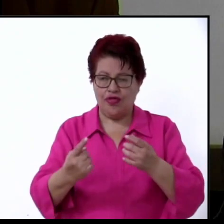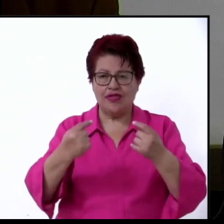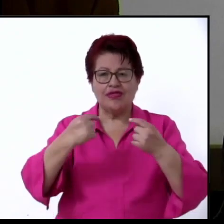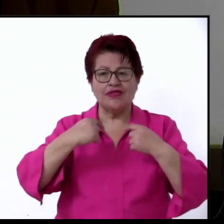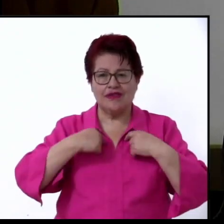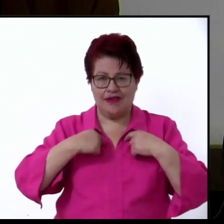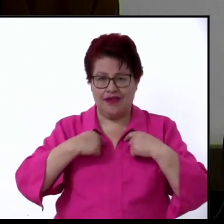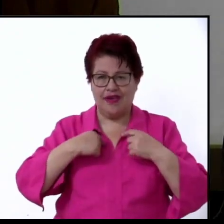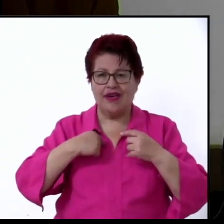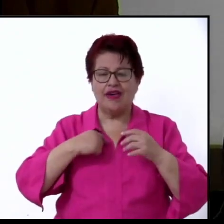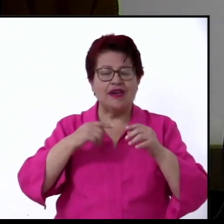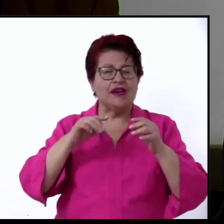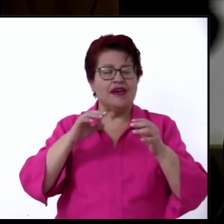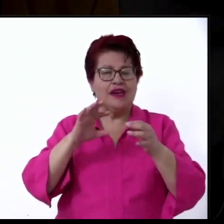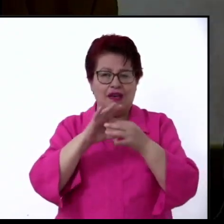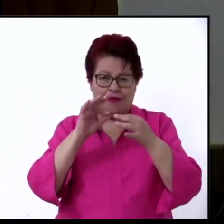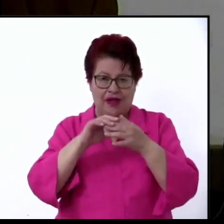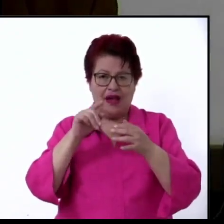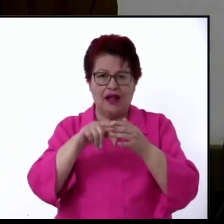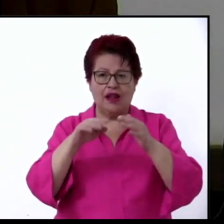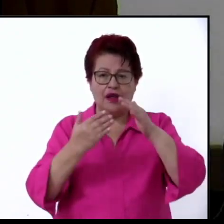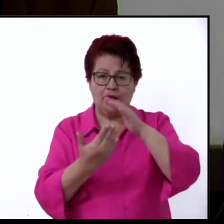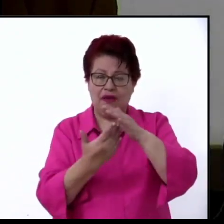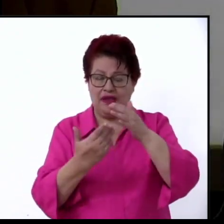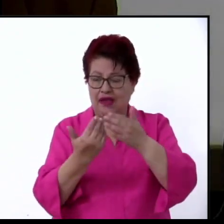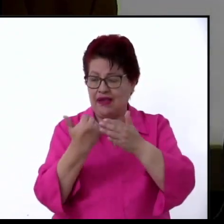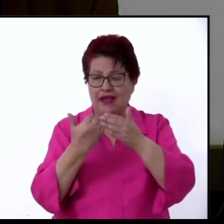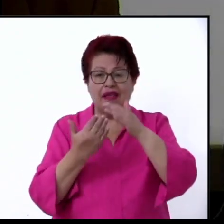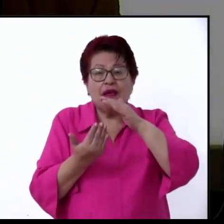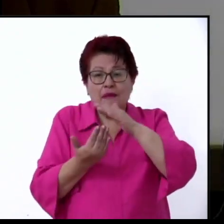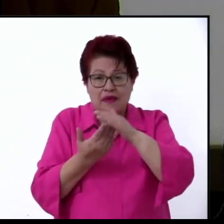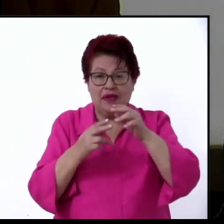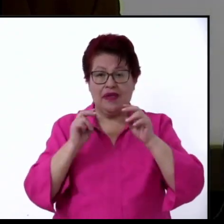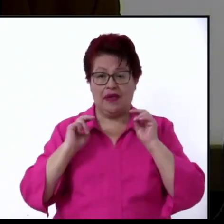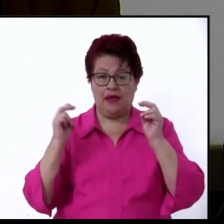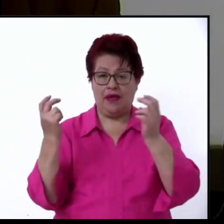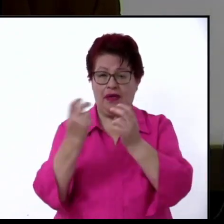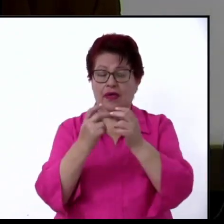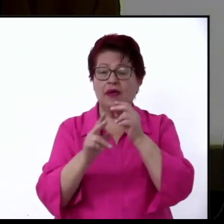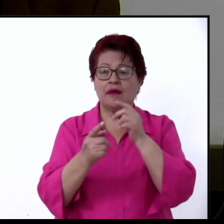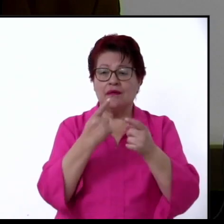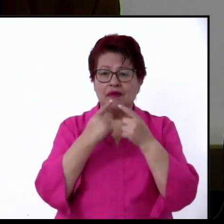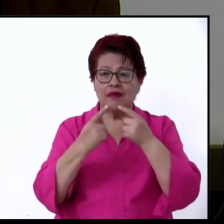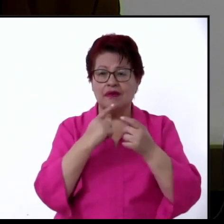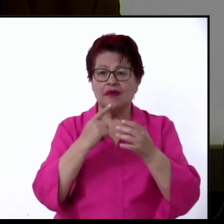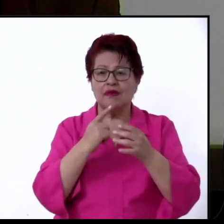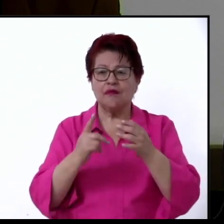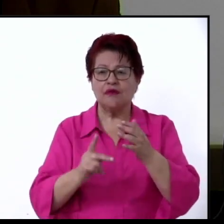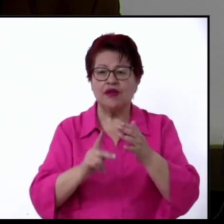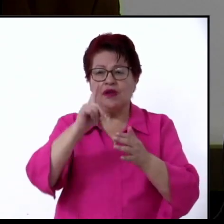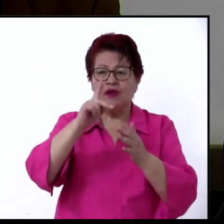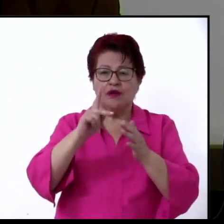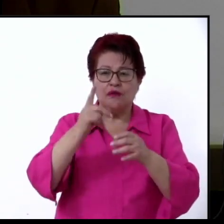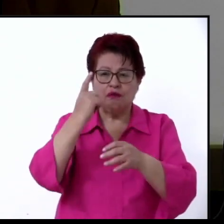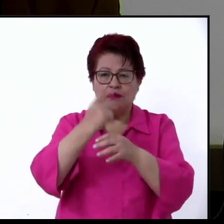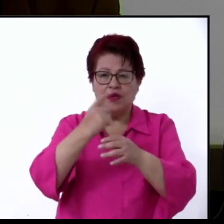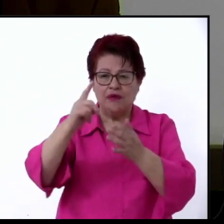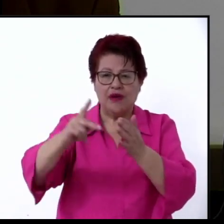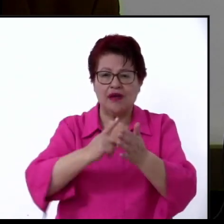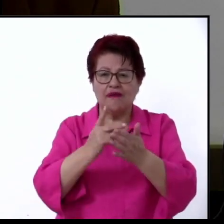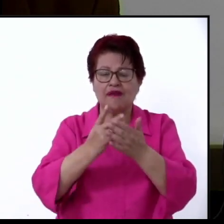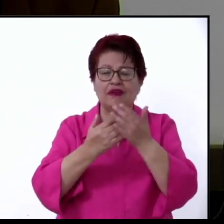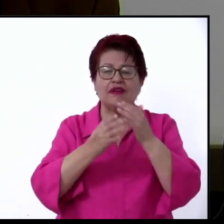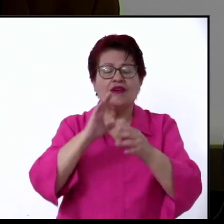señalar que en meses recientes se dio cuenta también por primera vez de datos que